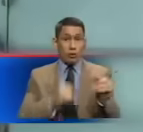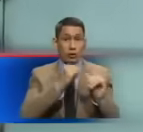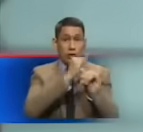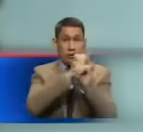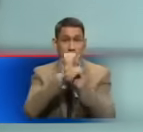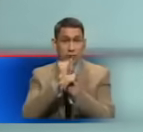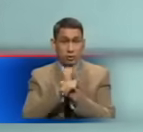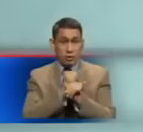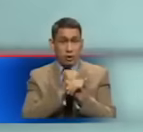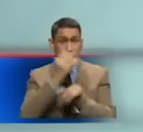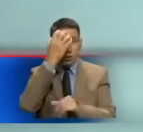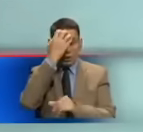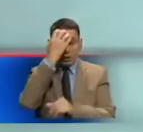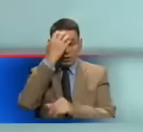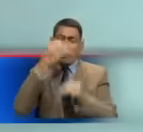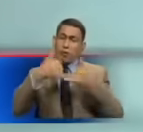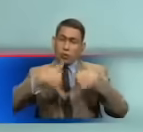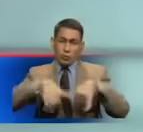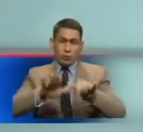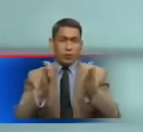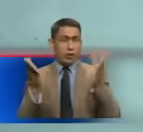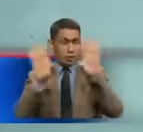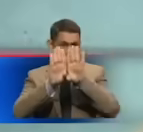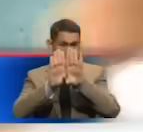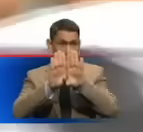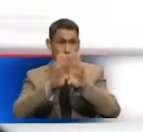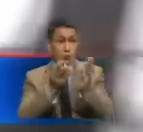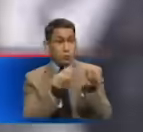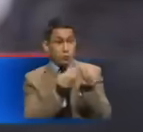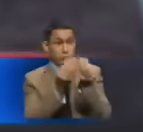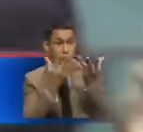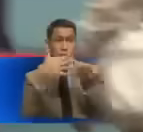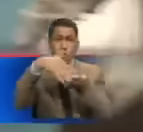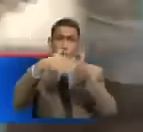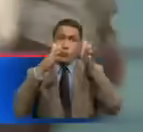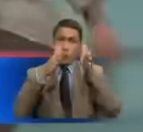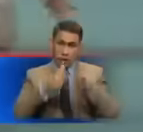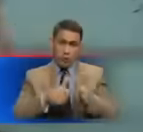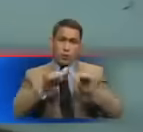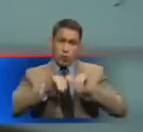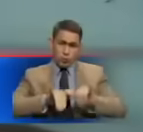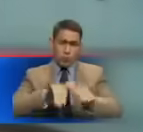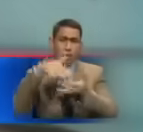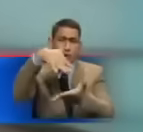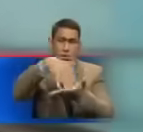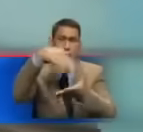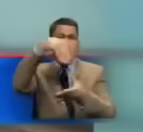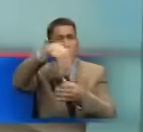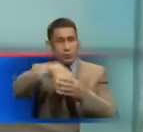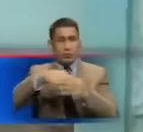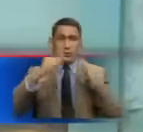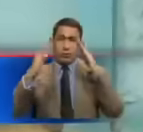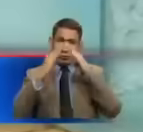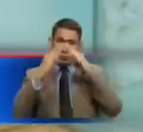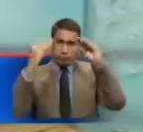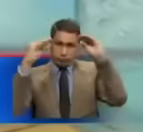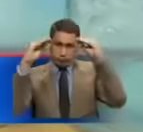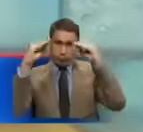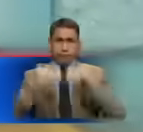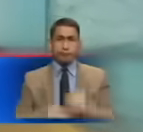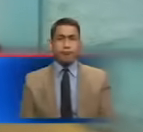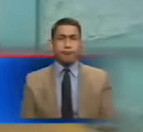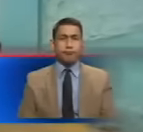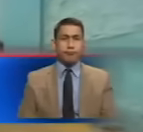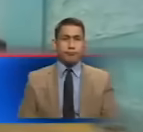mantenido a este programa de presencialidad por motivos de seguridad. Otras continúan con las